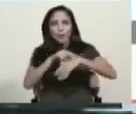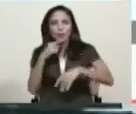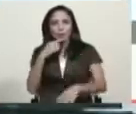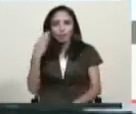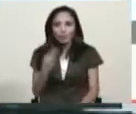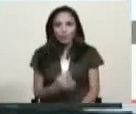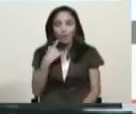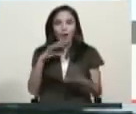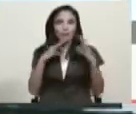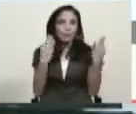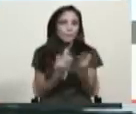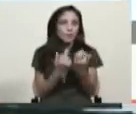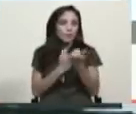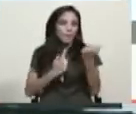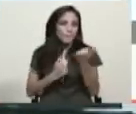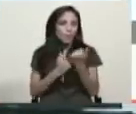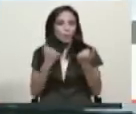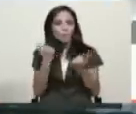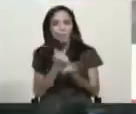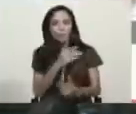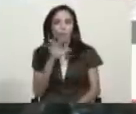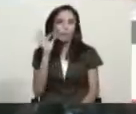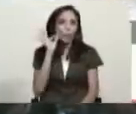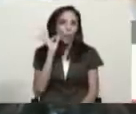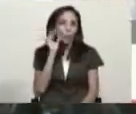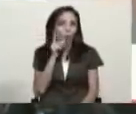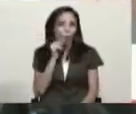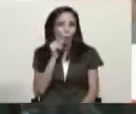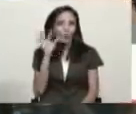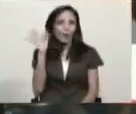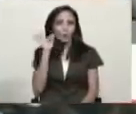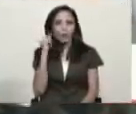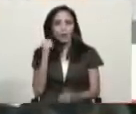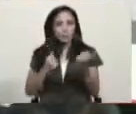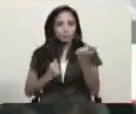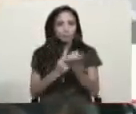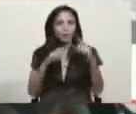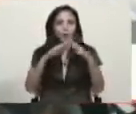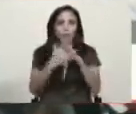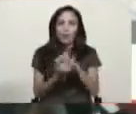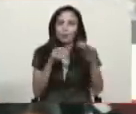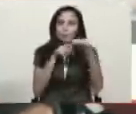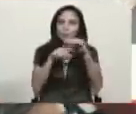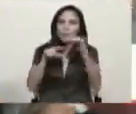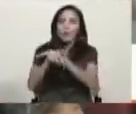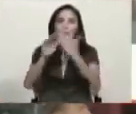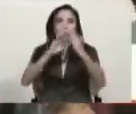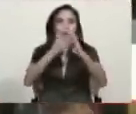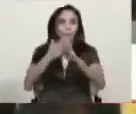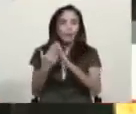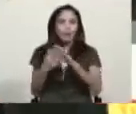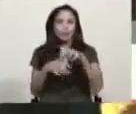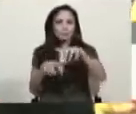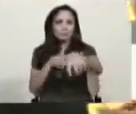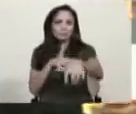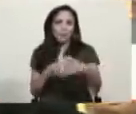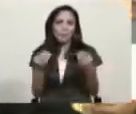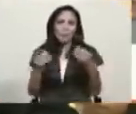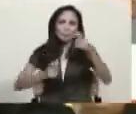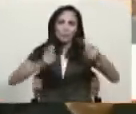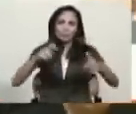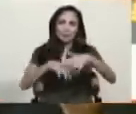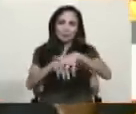de familia, las médicas de familia, en los barrios, en los campos, en las comunidades, por miles y miles y